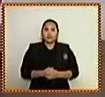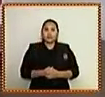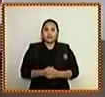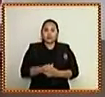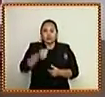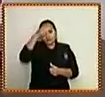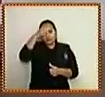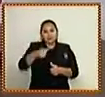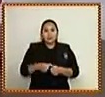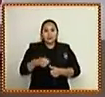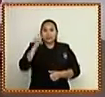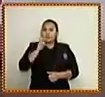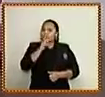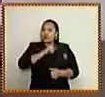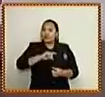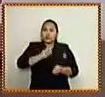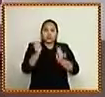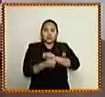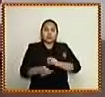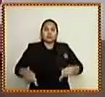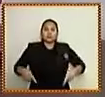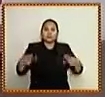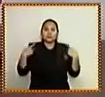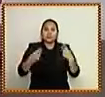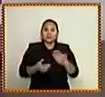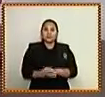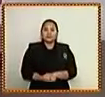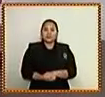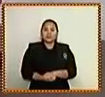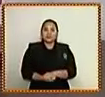Recuerda que el Loto con sus juegos te cambia la vida.